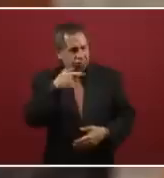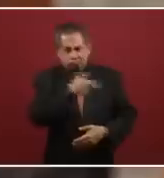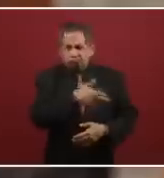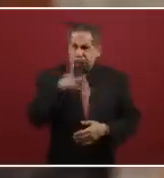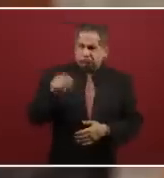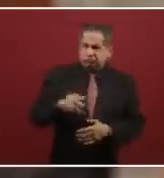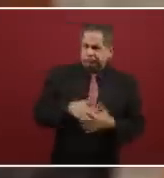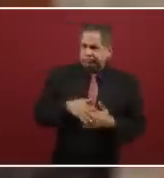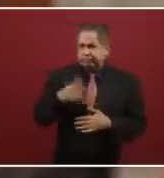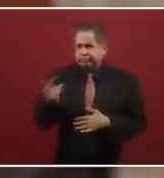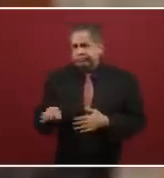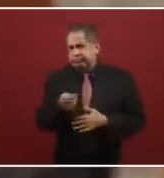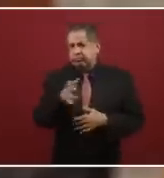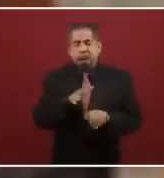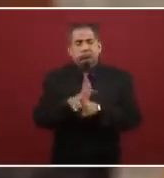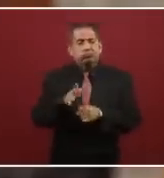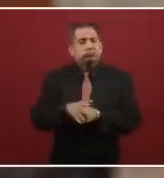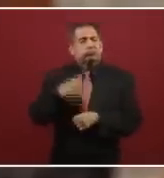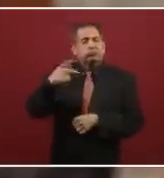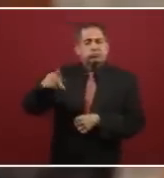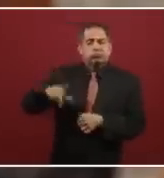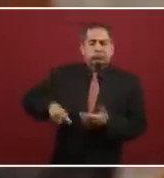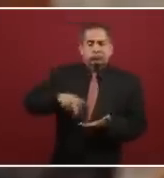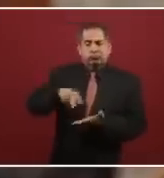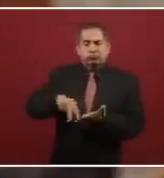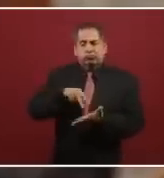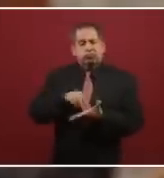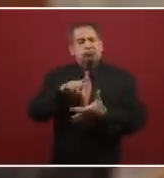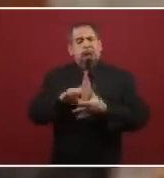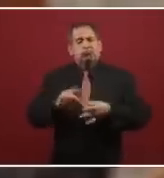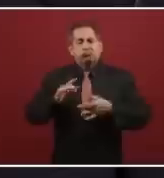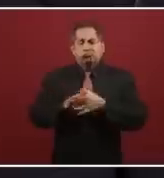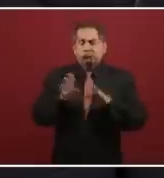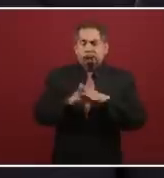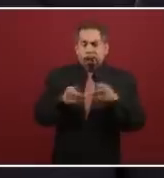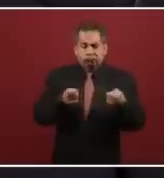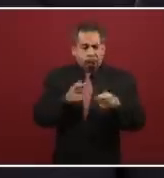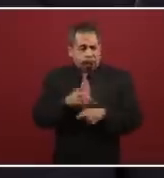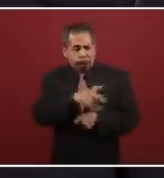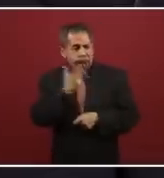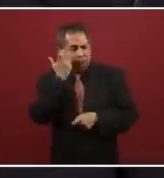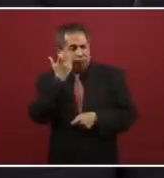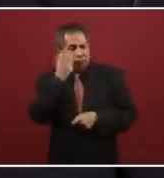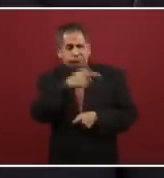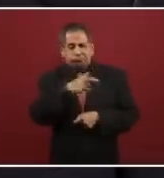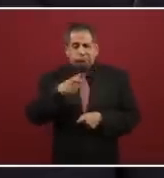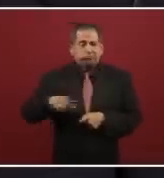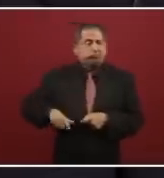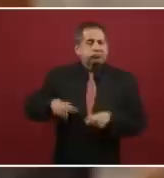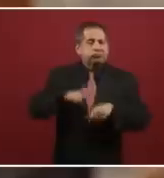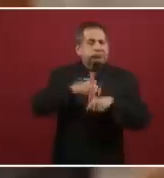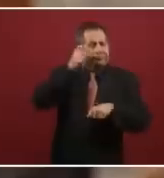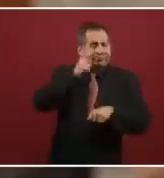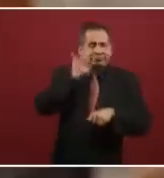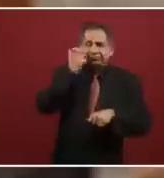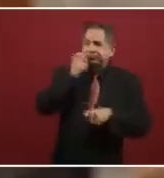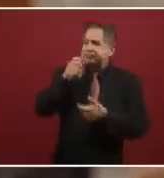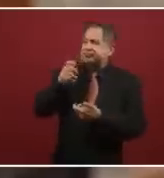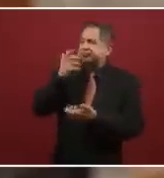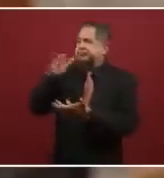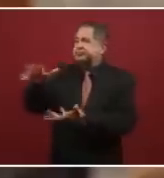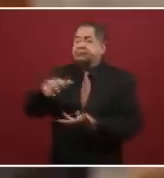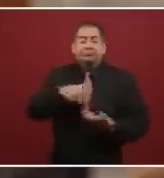es, ¿cuál será la postura de su gobierno ante la evidente manipulación que pretende el gobierno de Guerrero sobre este apoyo a